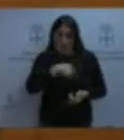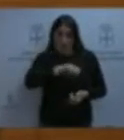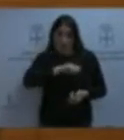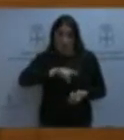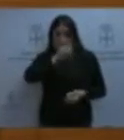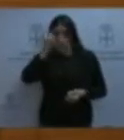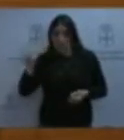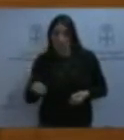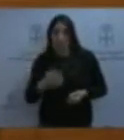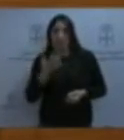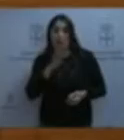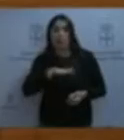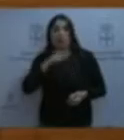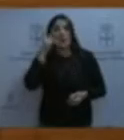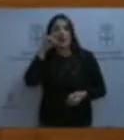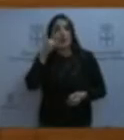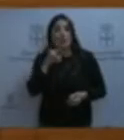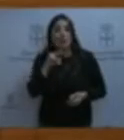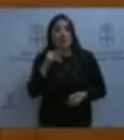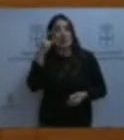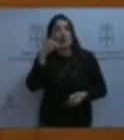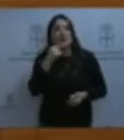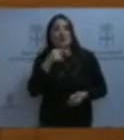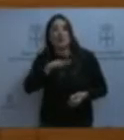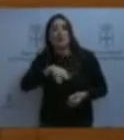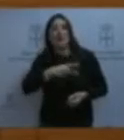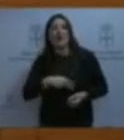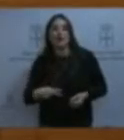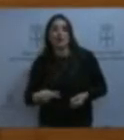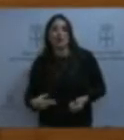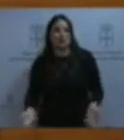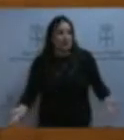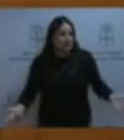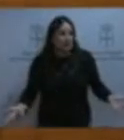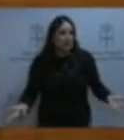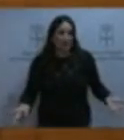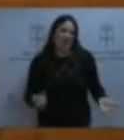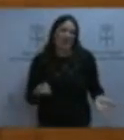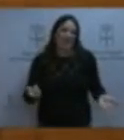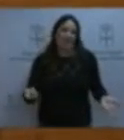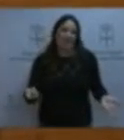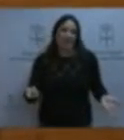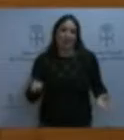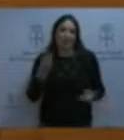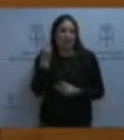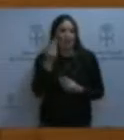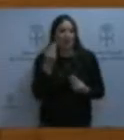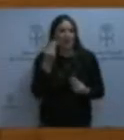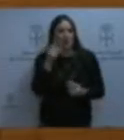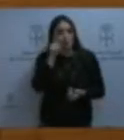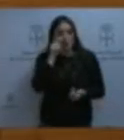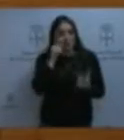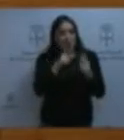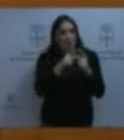anterior, en Cabrales, que decían que Cabrales estaba ubicado en Cantabria. Es decir, este tipo de cosas, para mí me parece que el turismo en